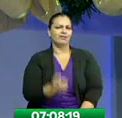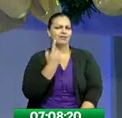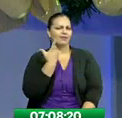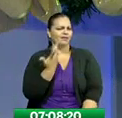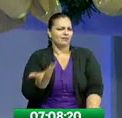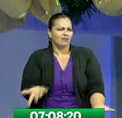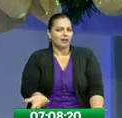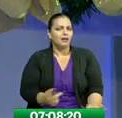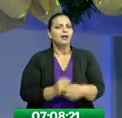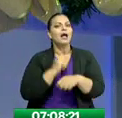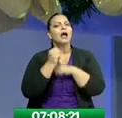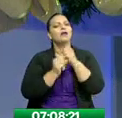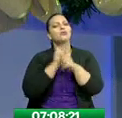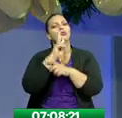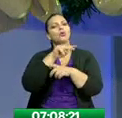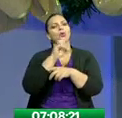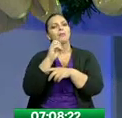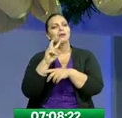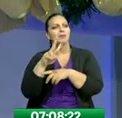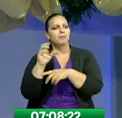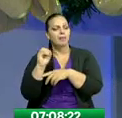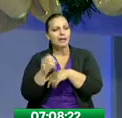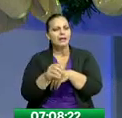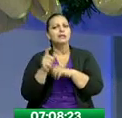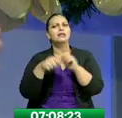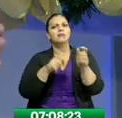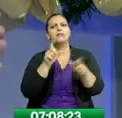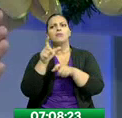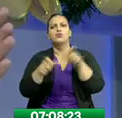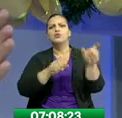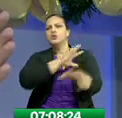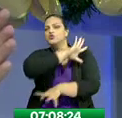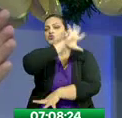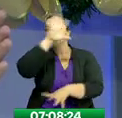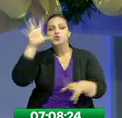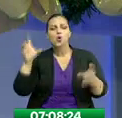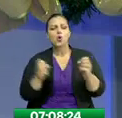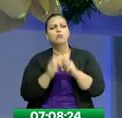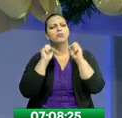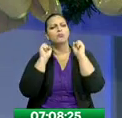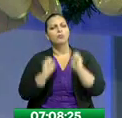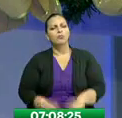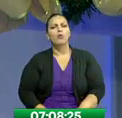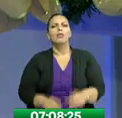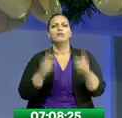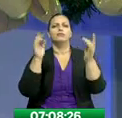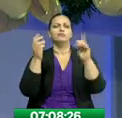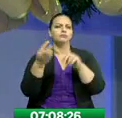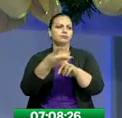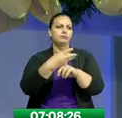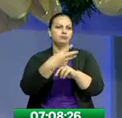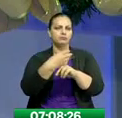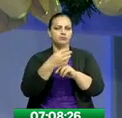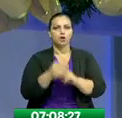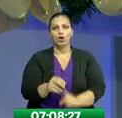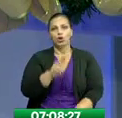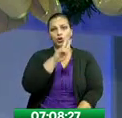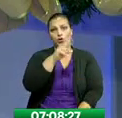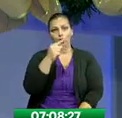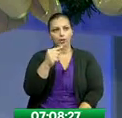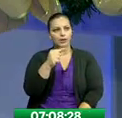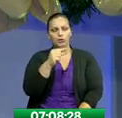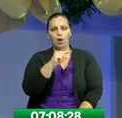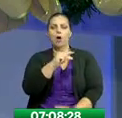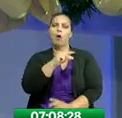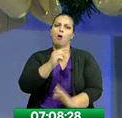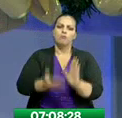vamos a incluirlos. Y adicionalmente mejoramos la calidad, es decir, vamos a pasar de 2G, 3G a 4G. Si en los teléfonos ya nos aparece